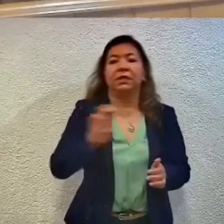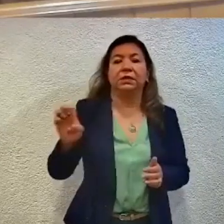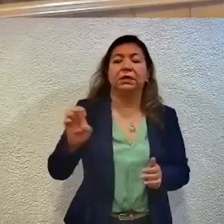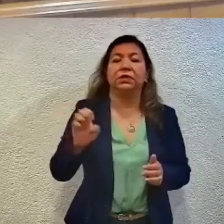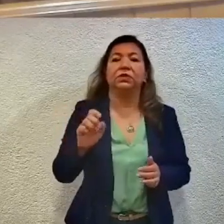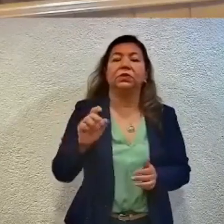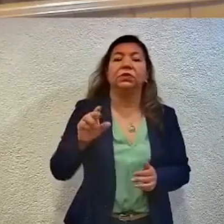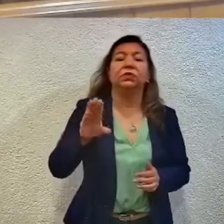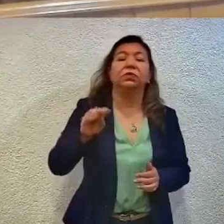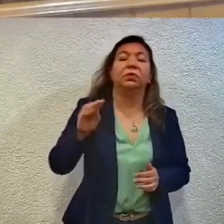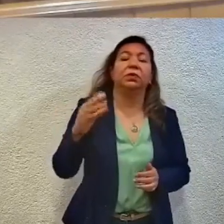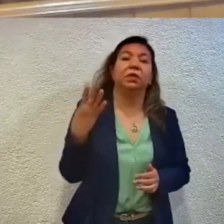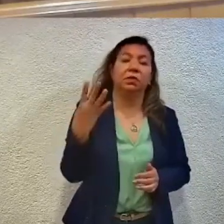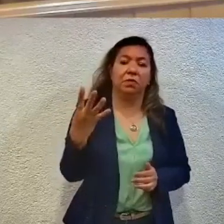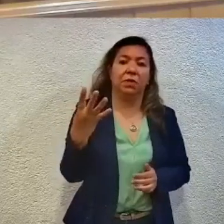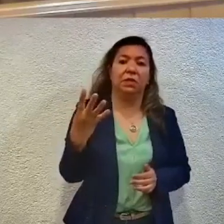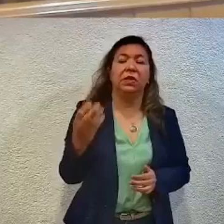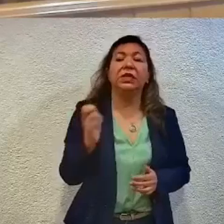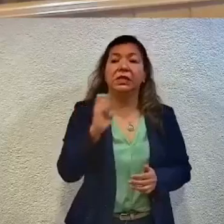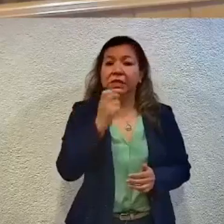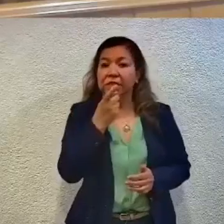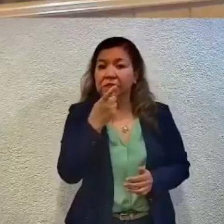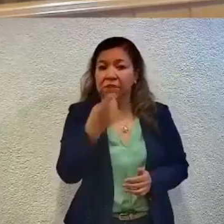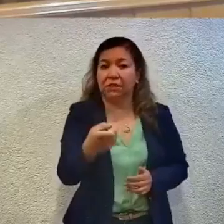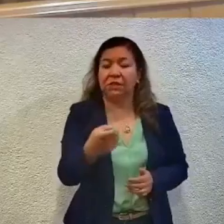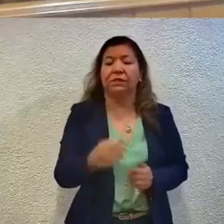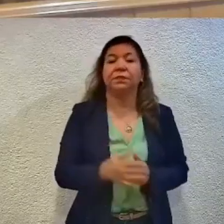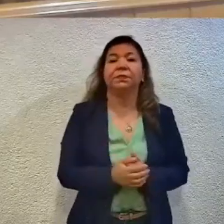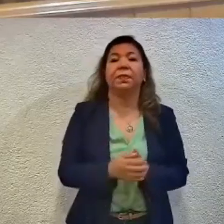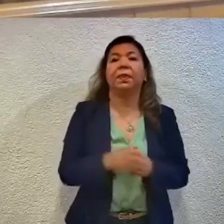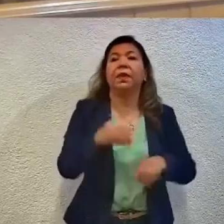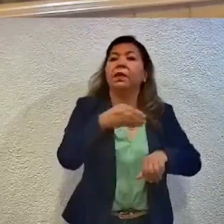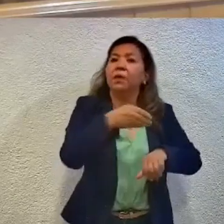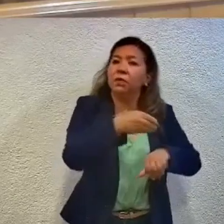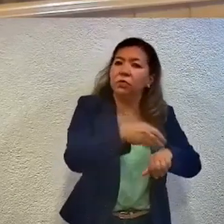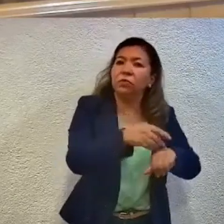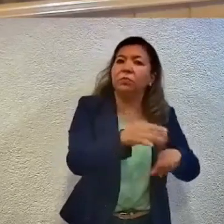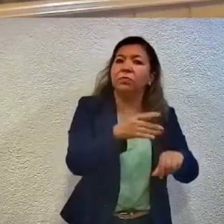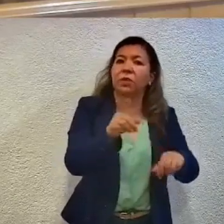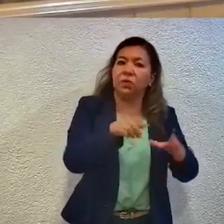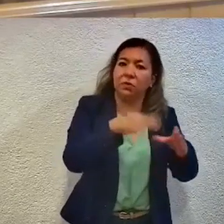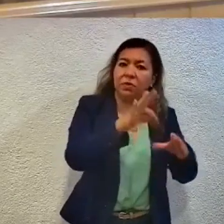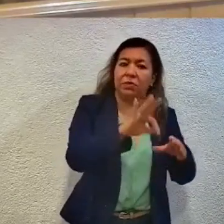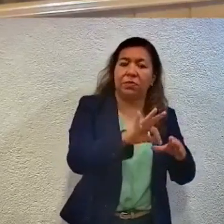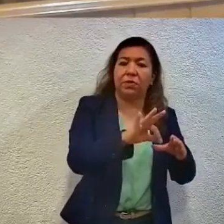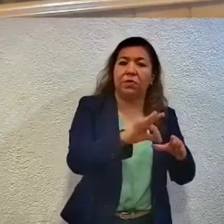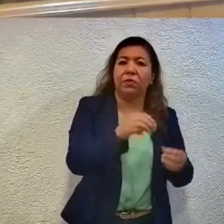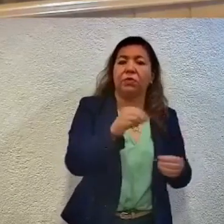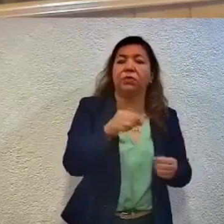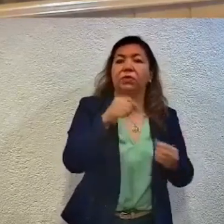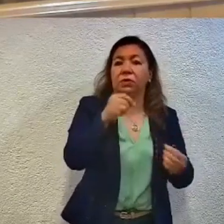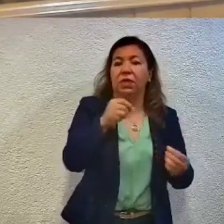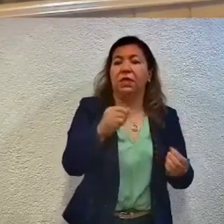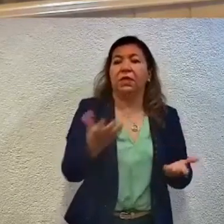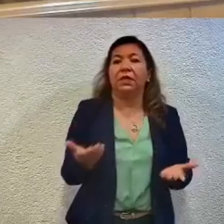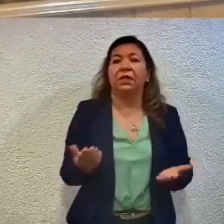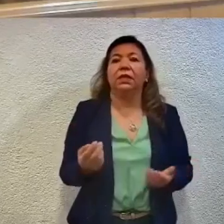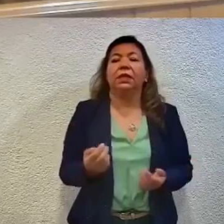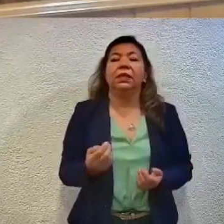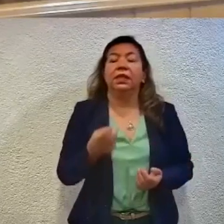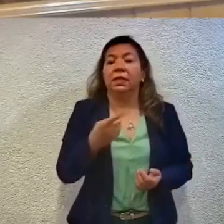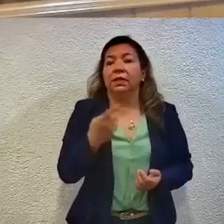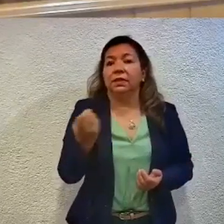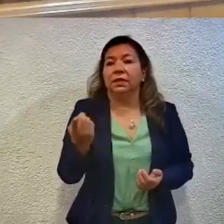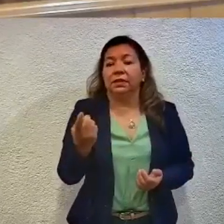de Instituciones, que señalan que el recuento, en resumen, debe solicitarse antes del inicio del cómputo en el